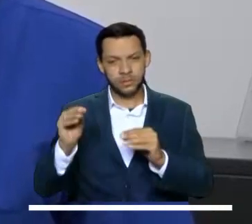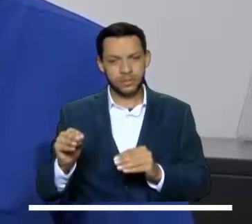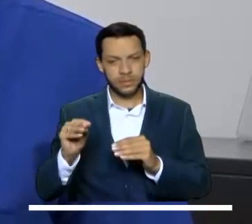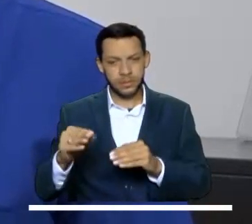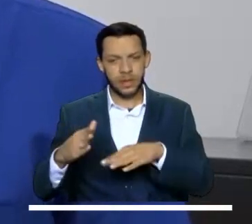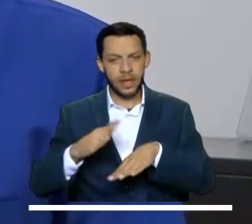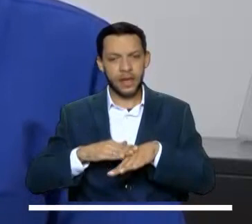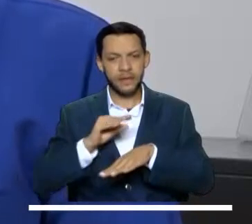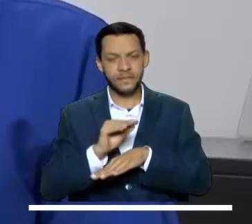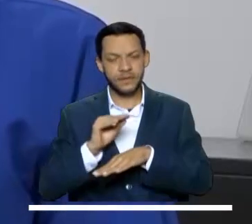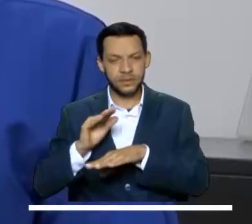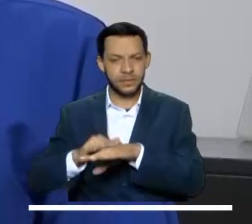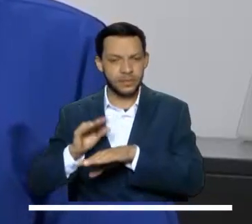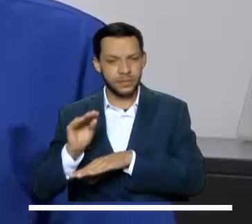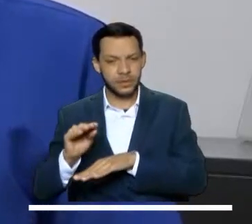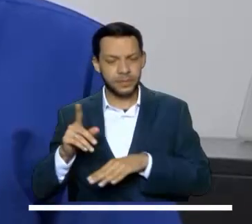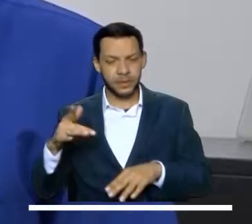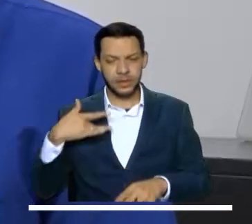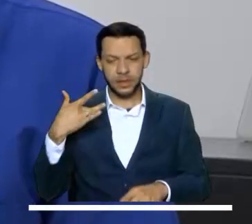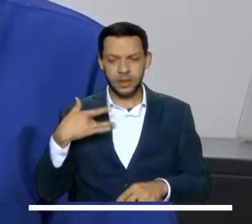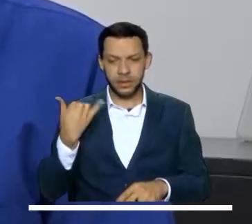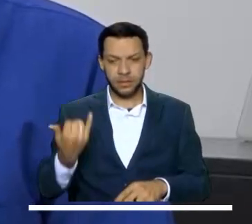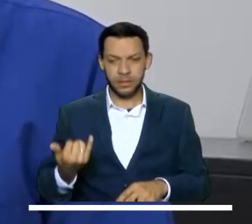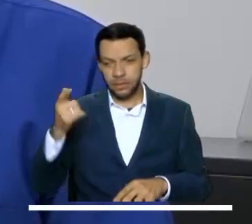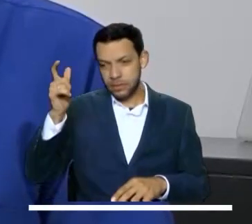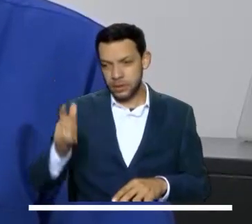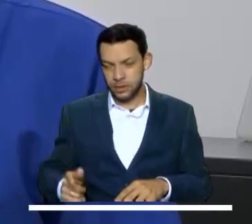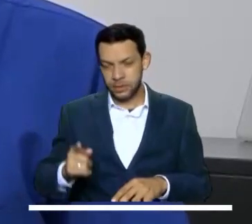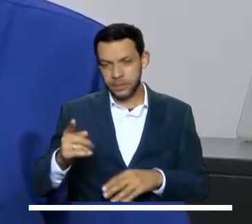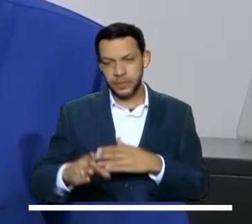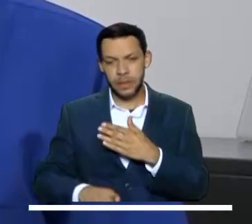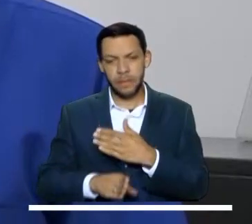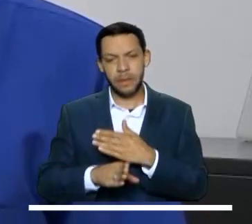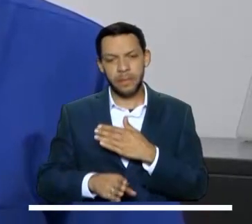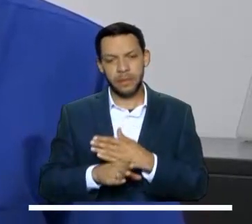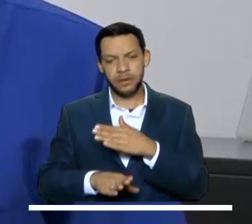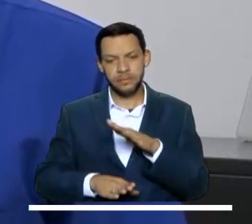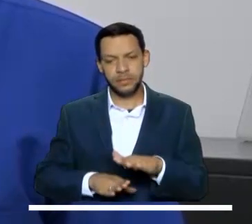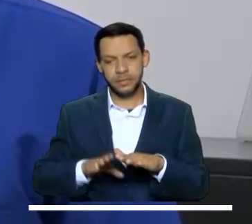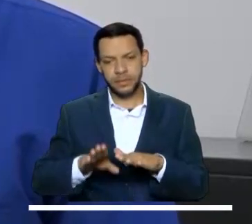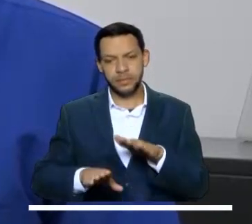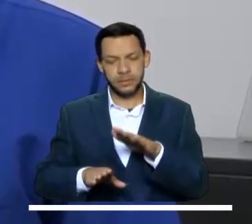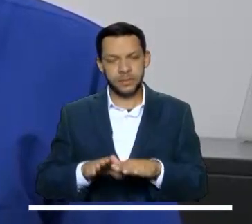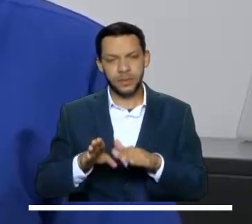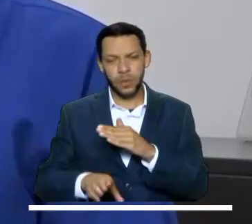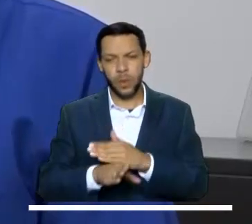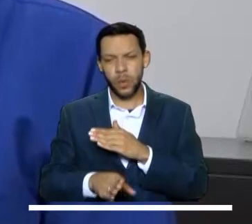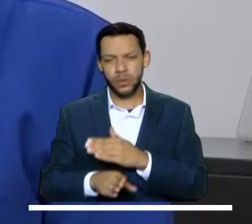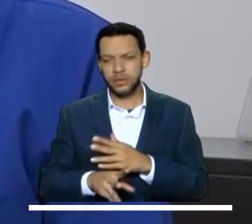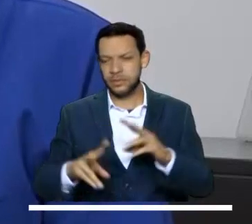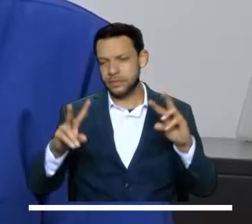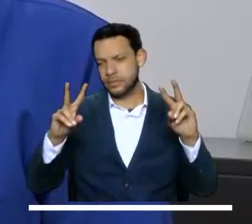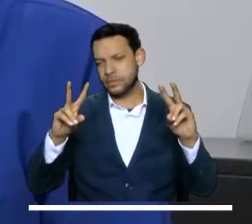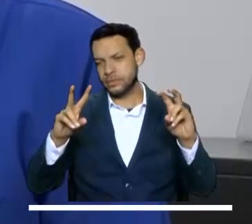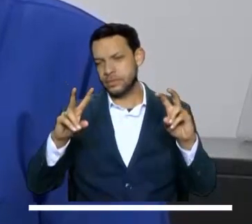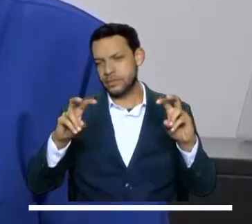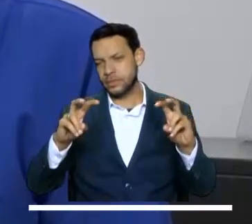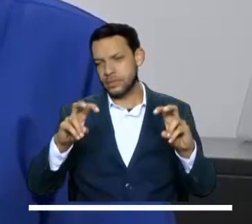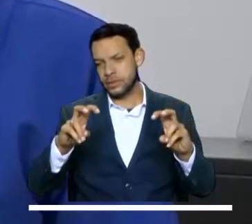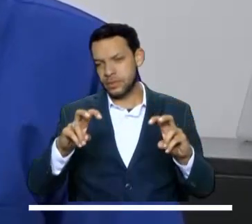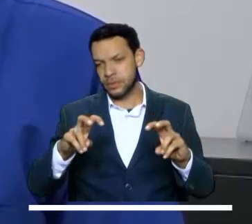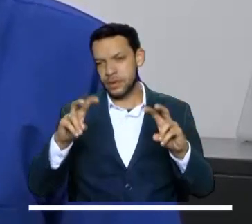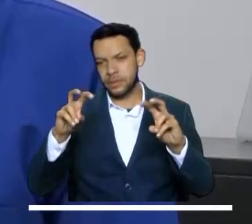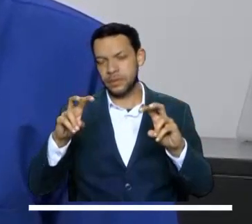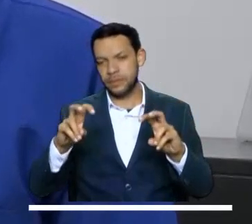tema alimentario, con el tema emocional, desencadenan una serie de patologías que hay que investigar y que hay que analizar a fin de que no se nos